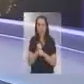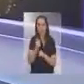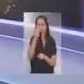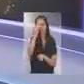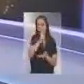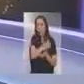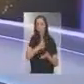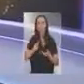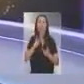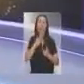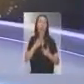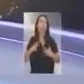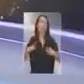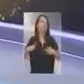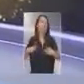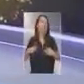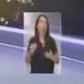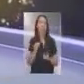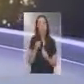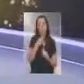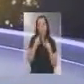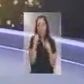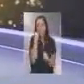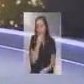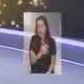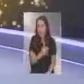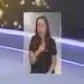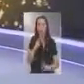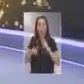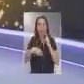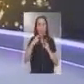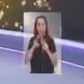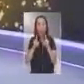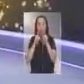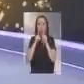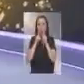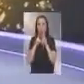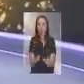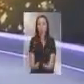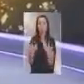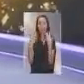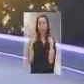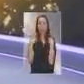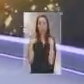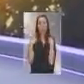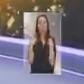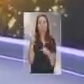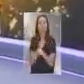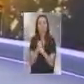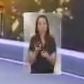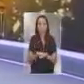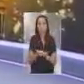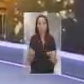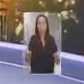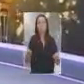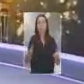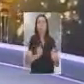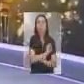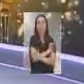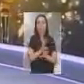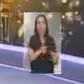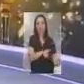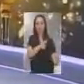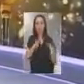donde todos solo quieren pasarlo muy bien, comer rico, restaurantes y hoteles asumen esa tan importante labor y ofrecen cenas